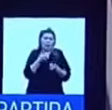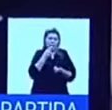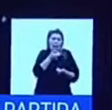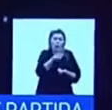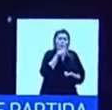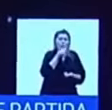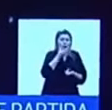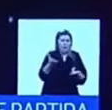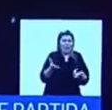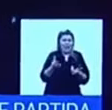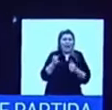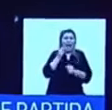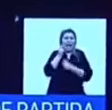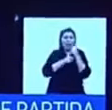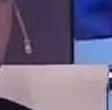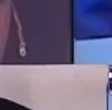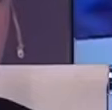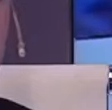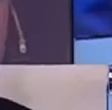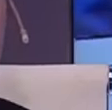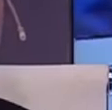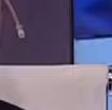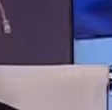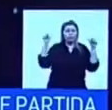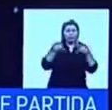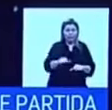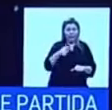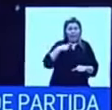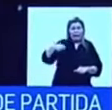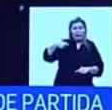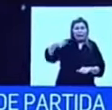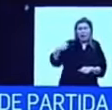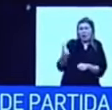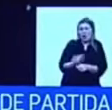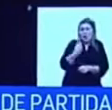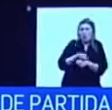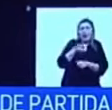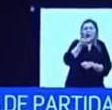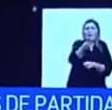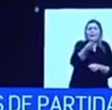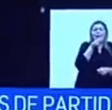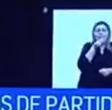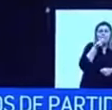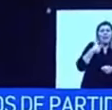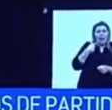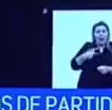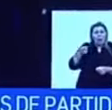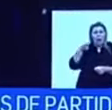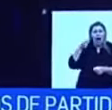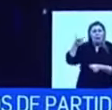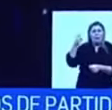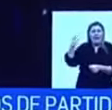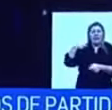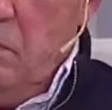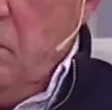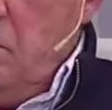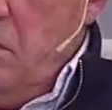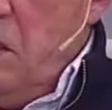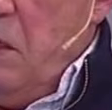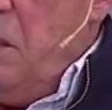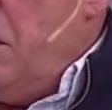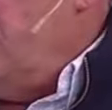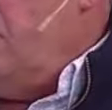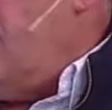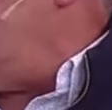compararlo con fujimori con una persona antidemocrática porque M está haciendo todo por la vida institucional Qué hay de antidemocrático en todo lo que ha hecho m ley desde el 10 de diciembre hasta acá